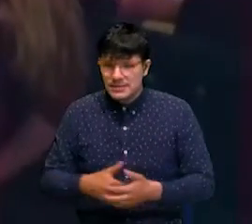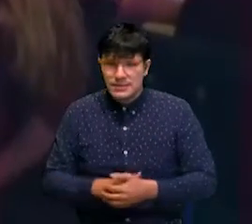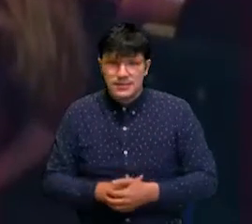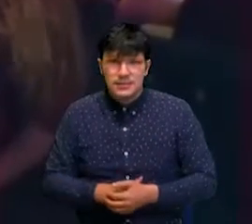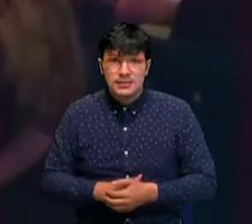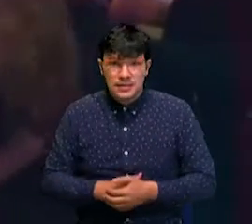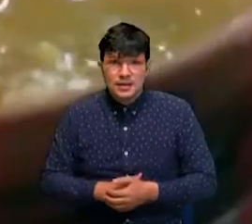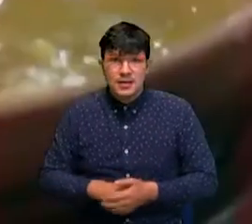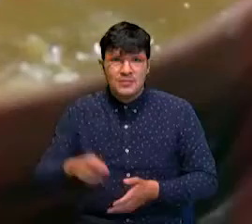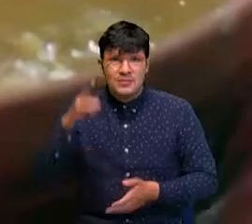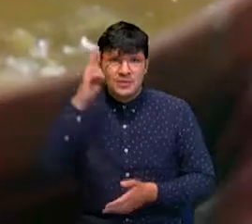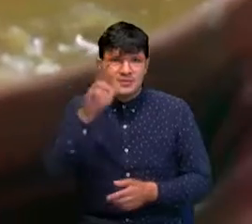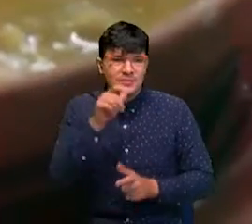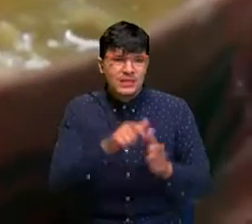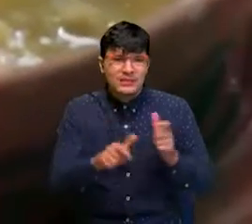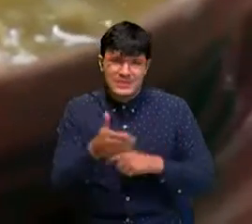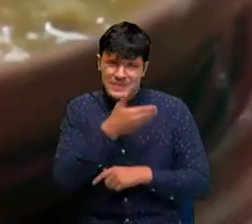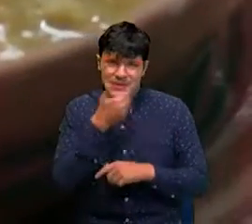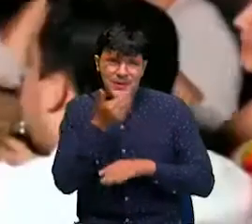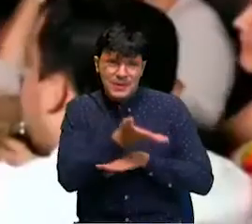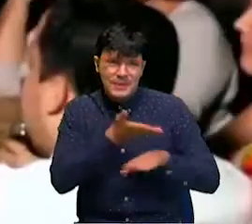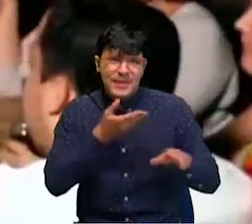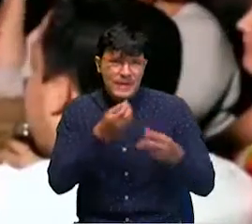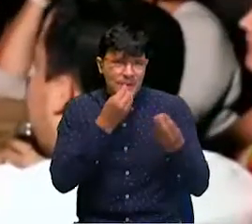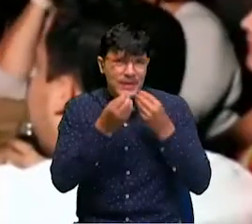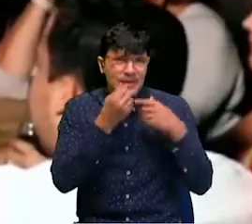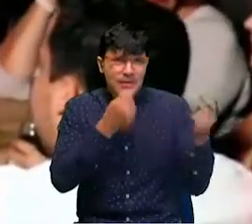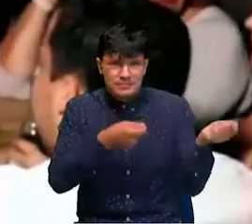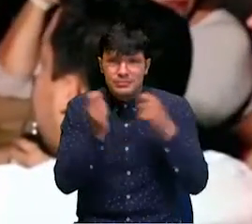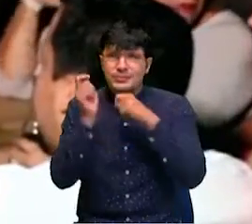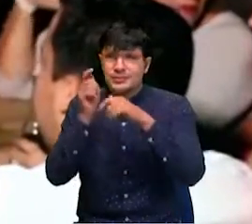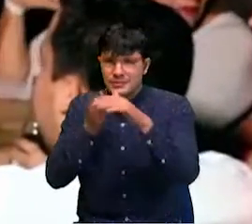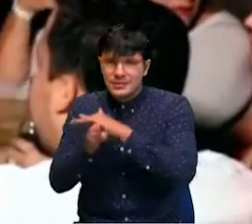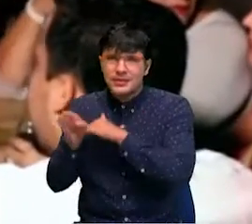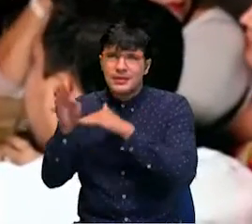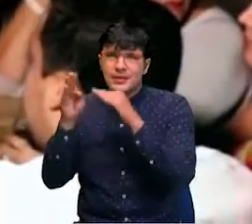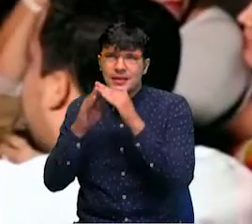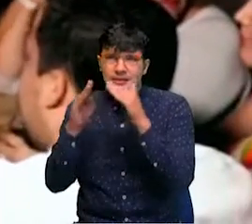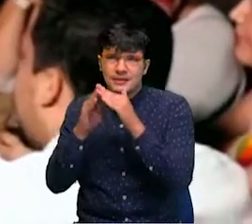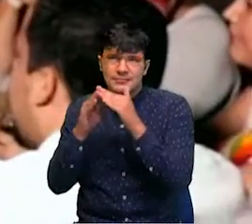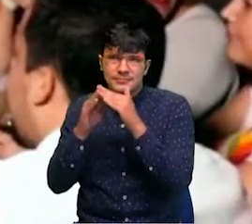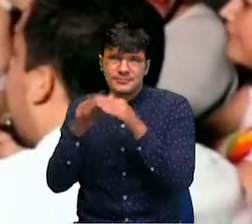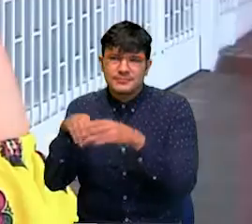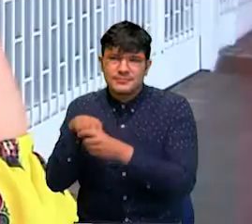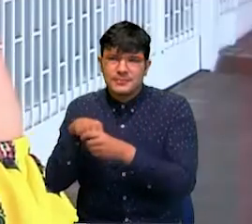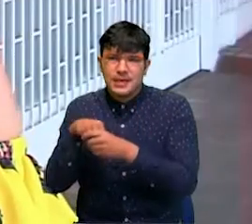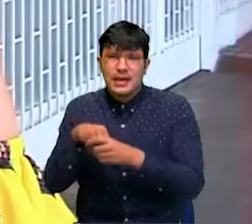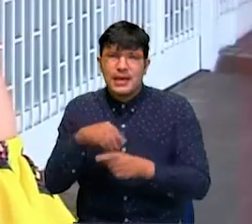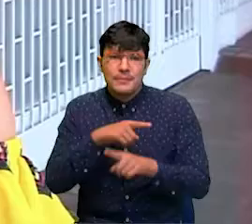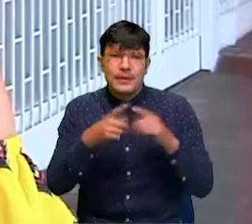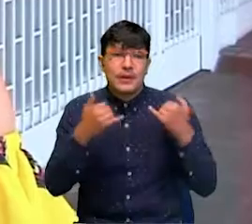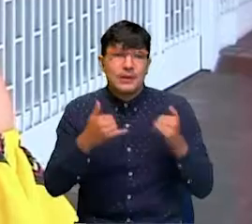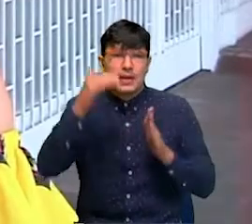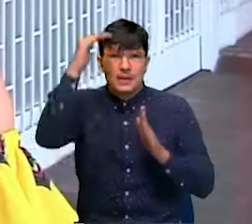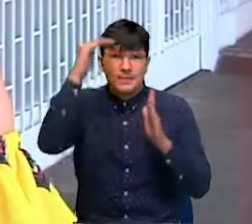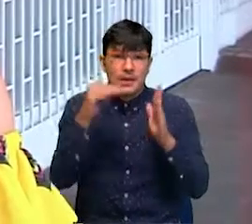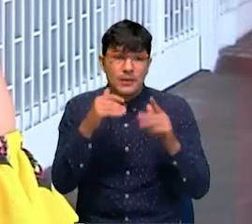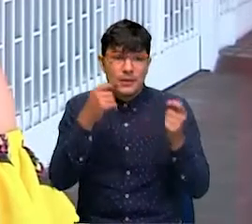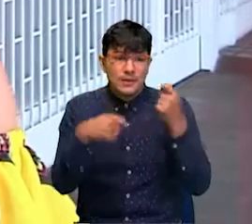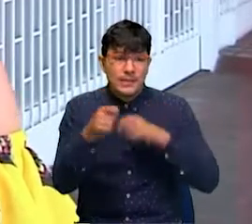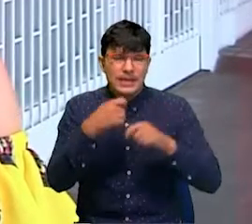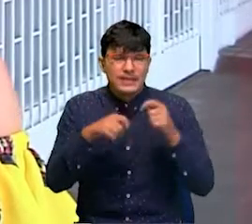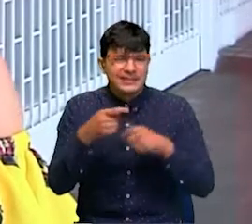llevado a que los clientes prefieran pedir la comida para consumir en sus hogares. Y en esa disminución de ventas lo que hace es